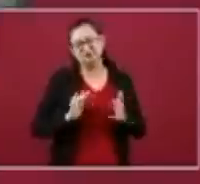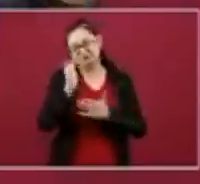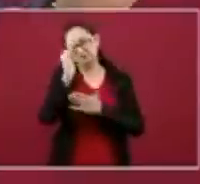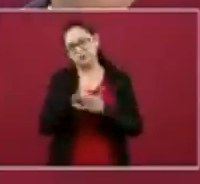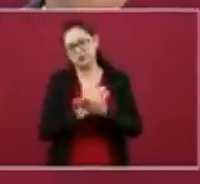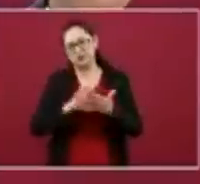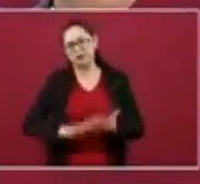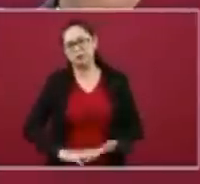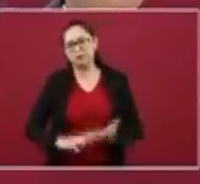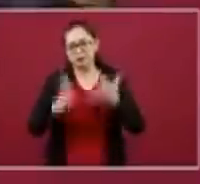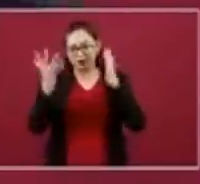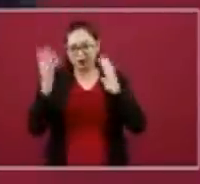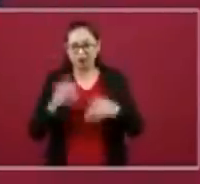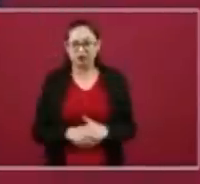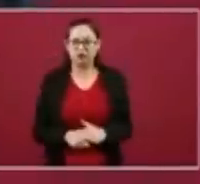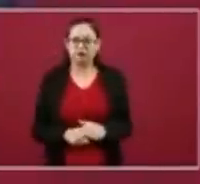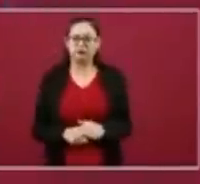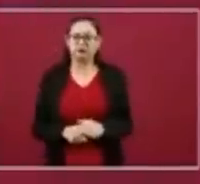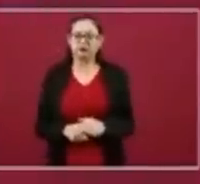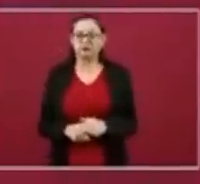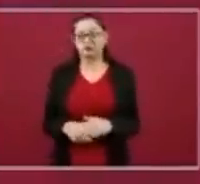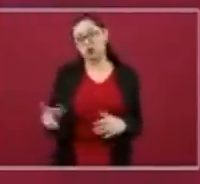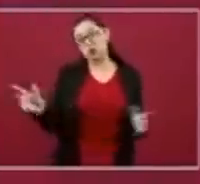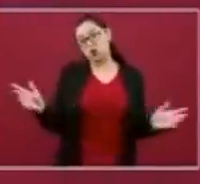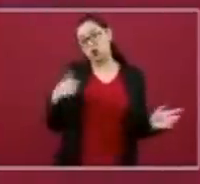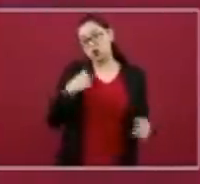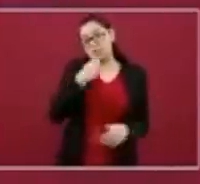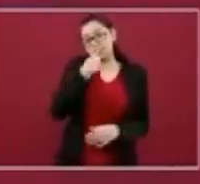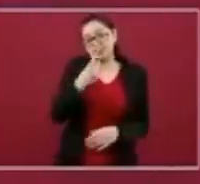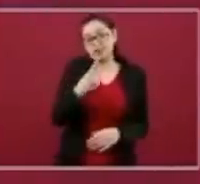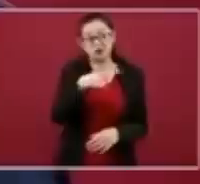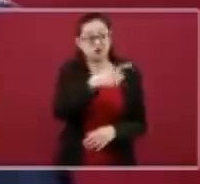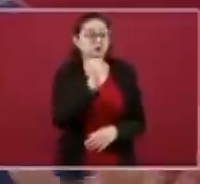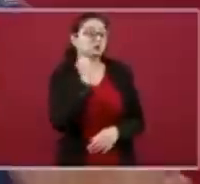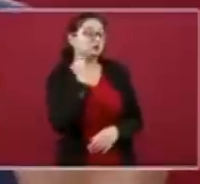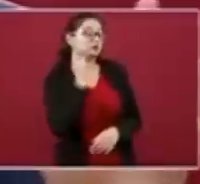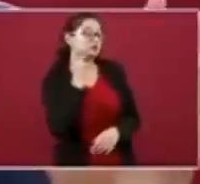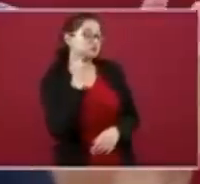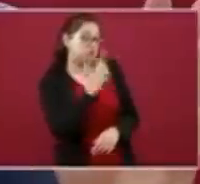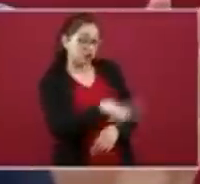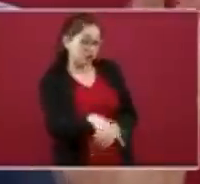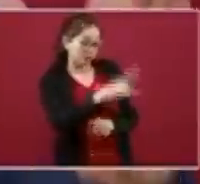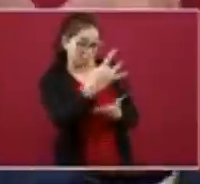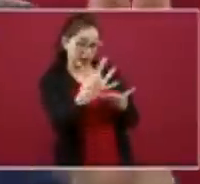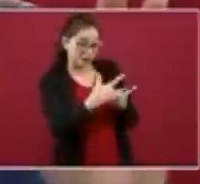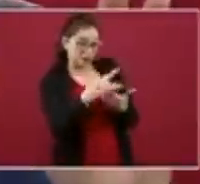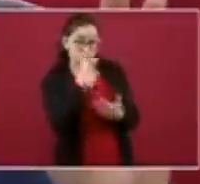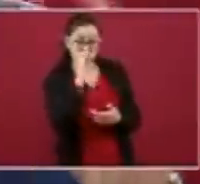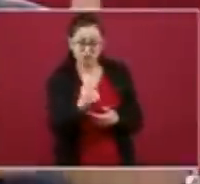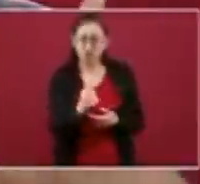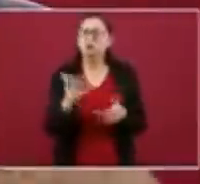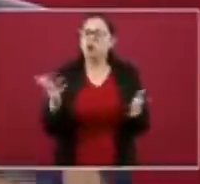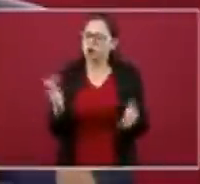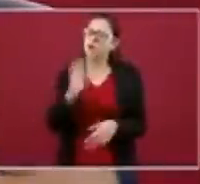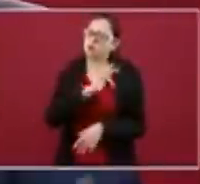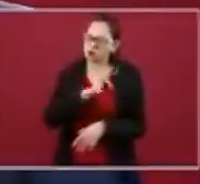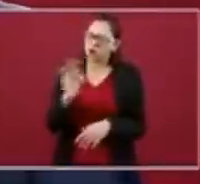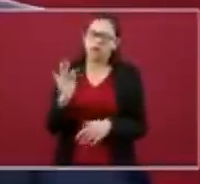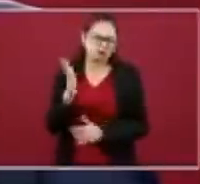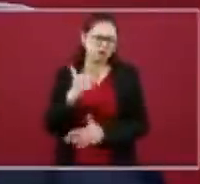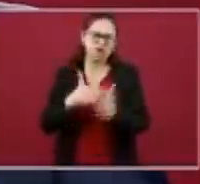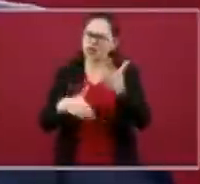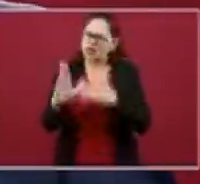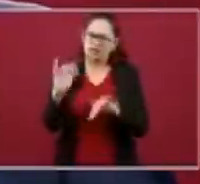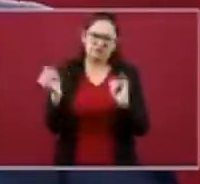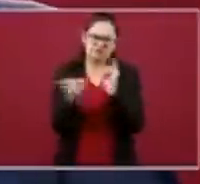sin el apoyo de los legisladores, de todas maneras saldríamos, pero lo que